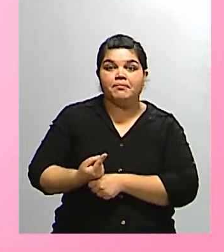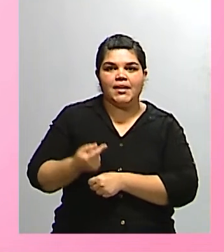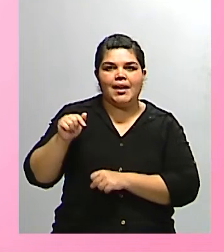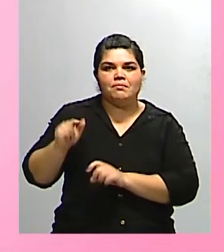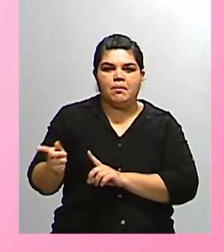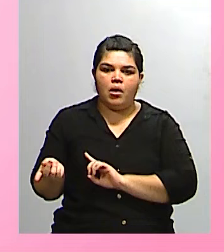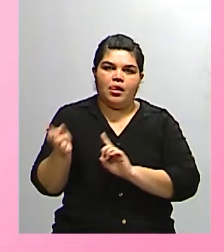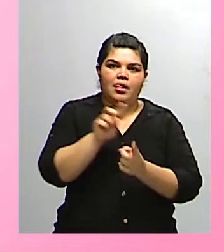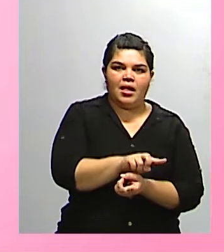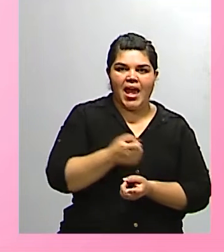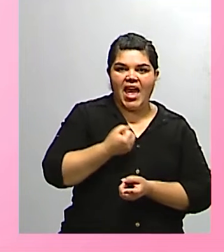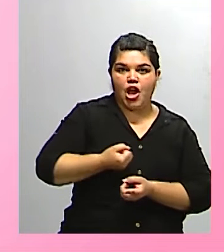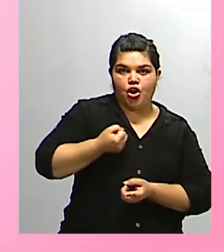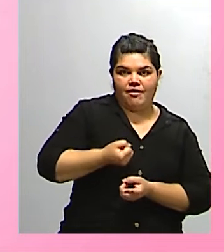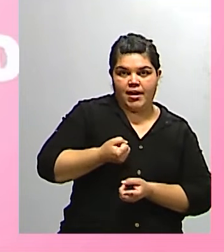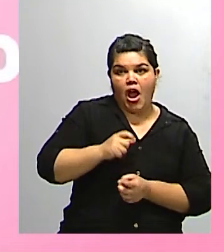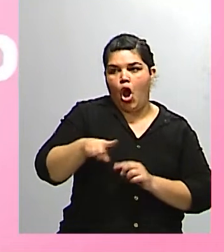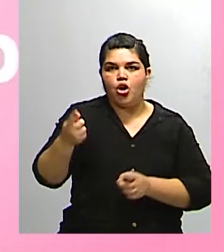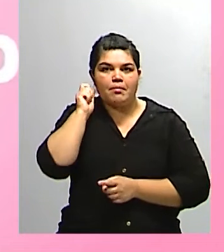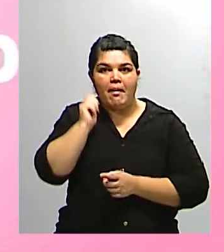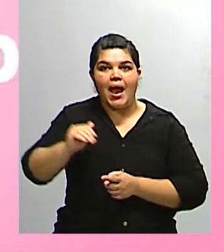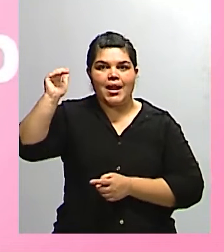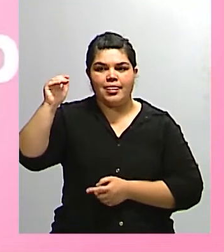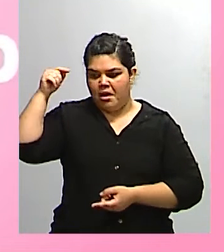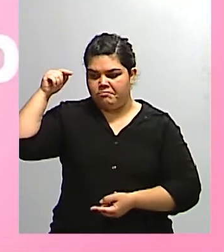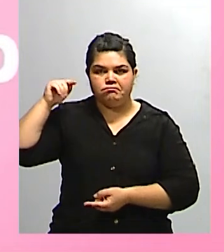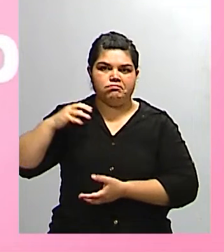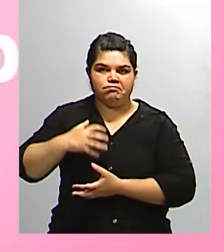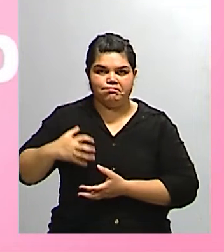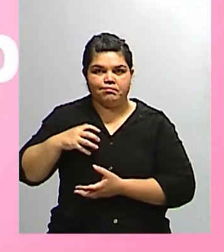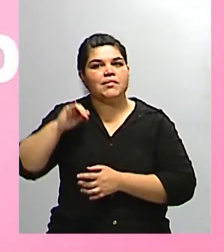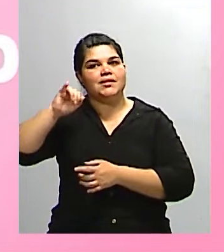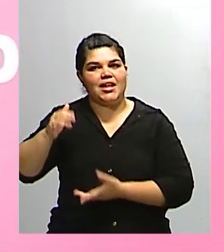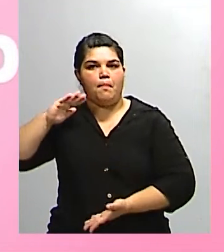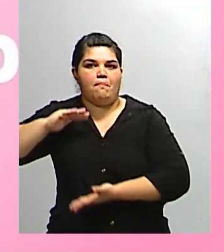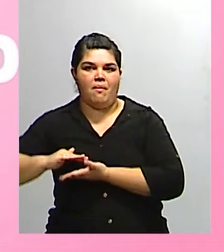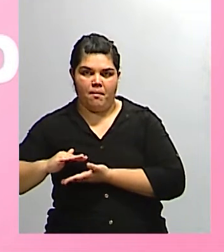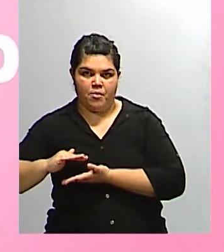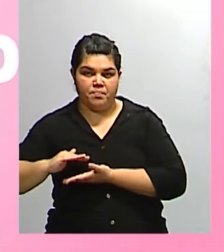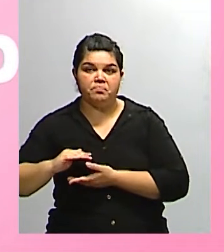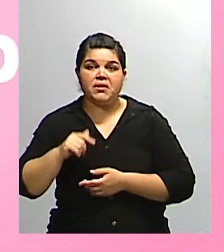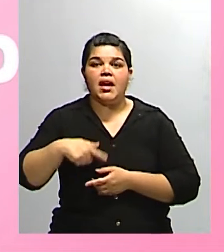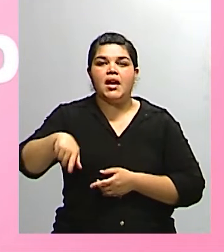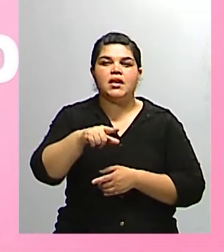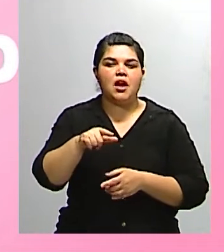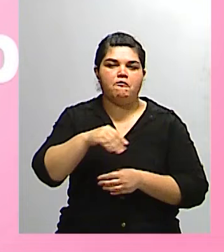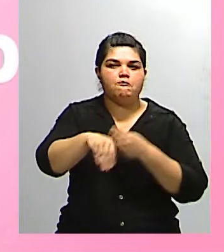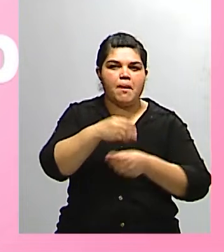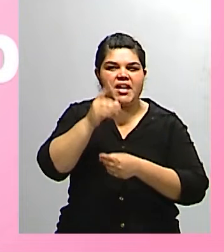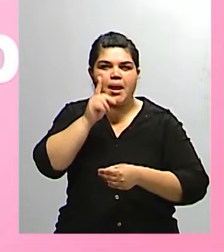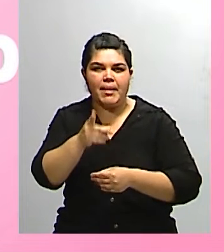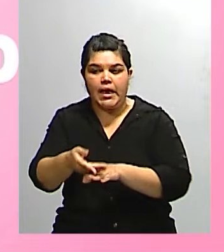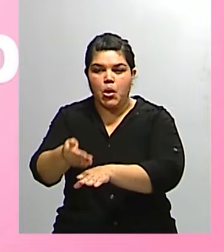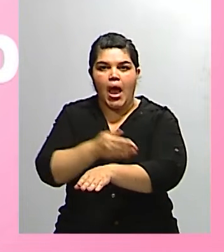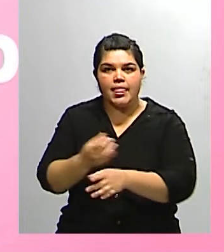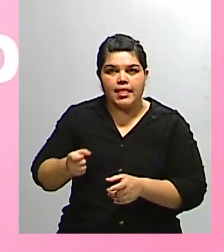ecografía mamaria. Ah, bien. Entonces, para la mujer, sin ningún riesgo, sin antecedentes familiares, a partir de los 40 años comenzar